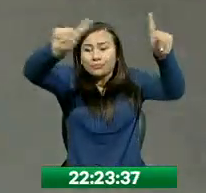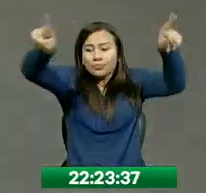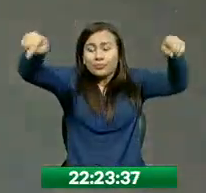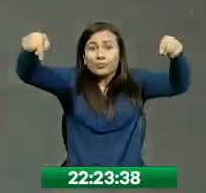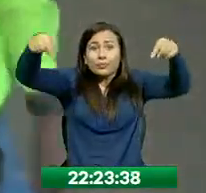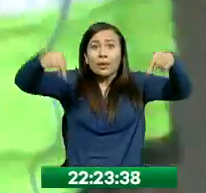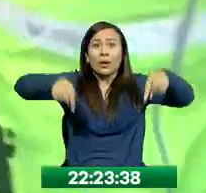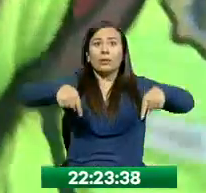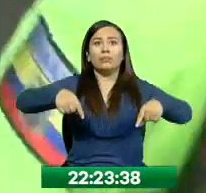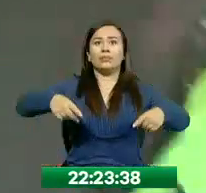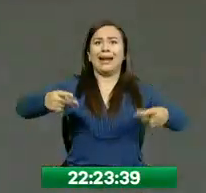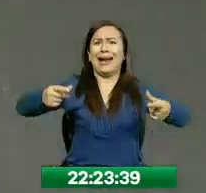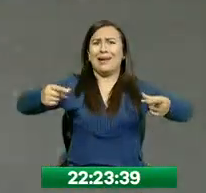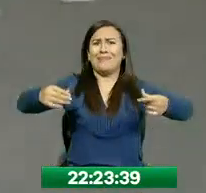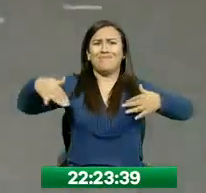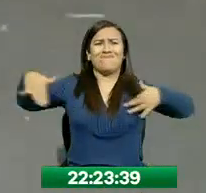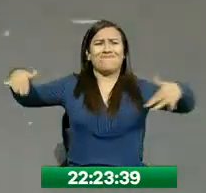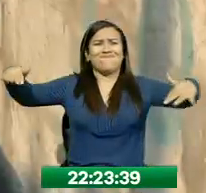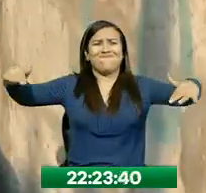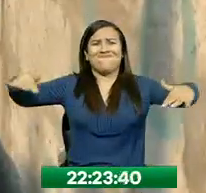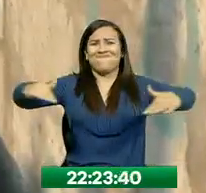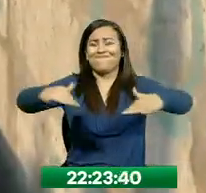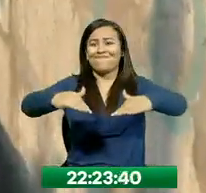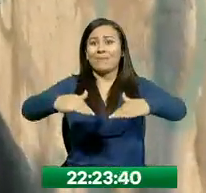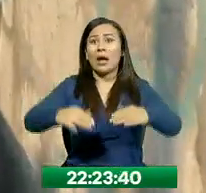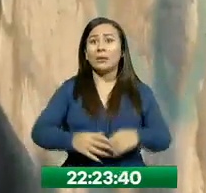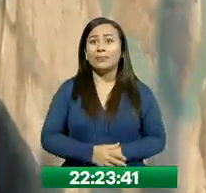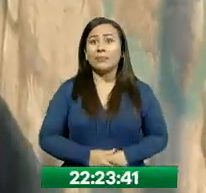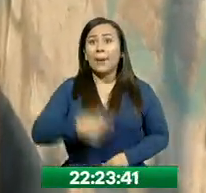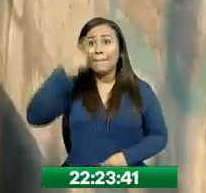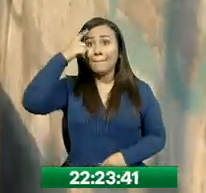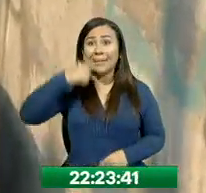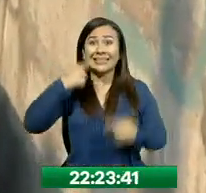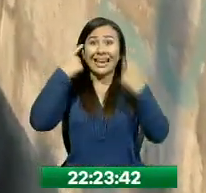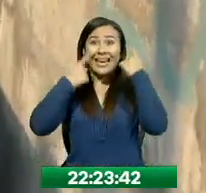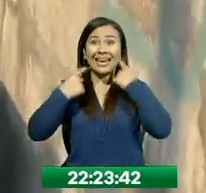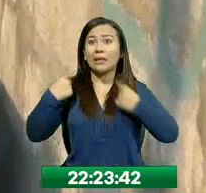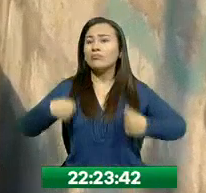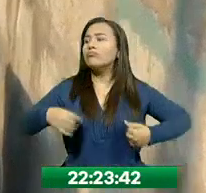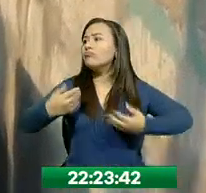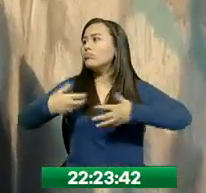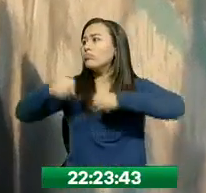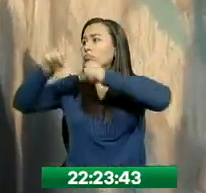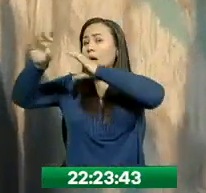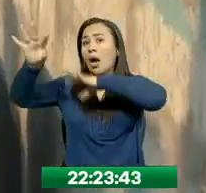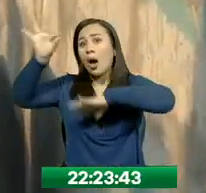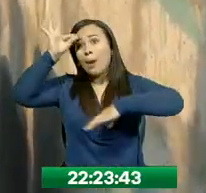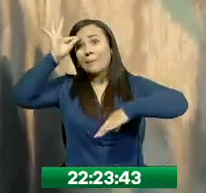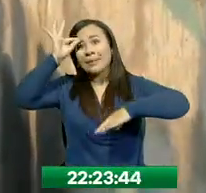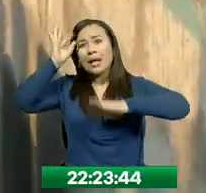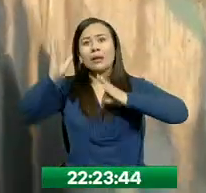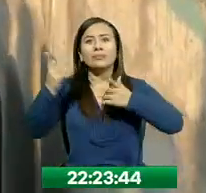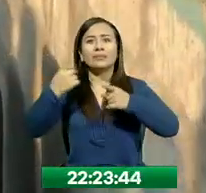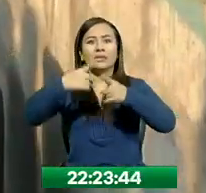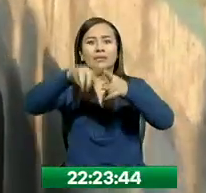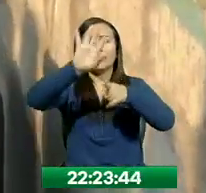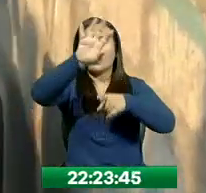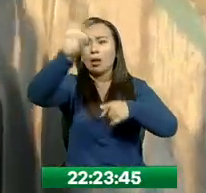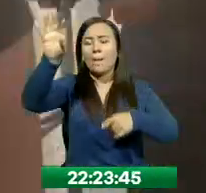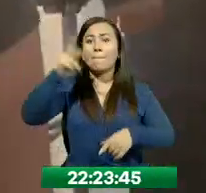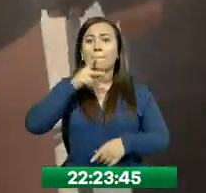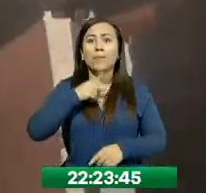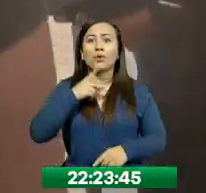llegó con sus unidades especiales. A los heridos se los trasladó hasta diversas casas de salud de Puerto